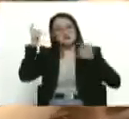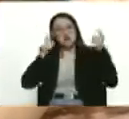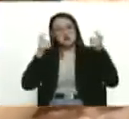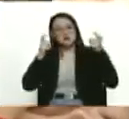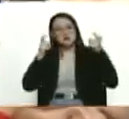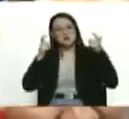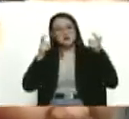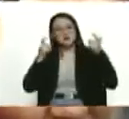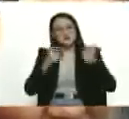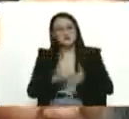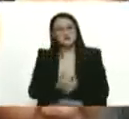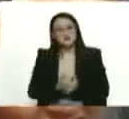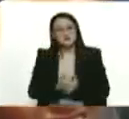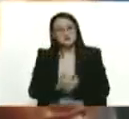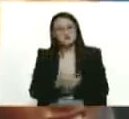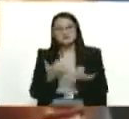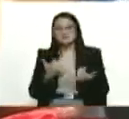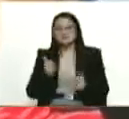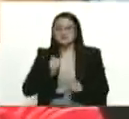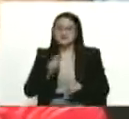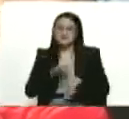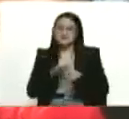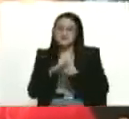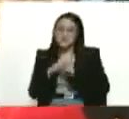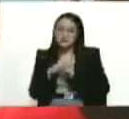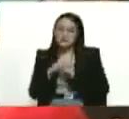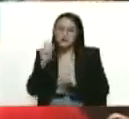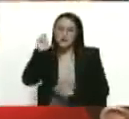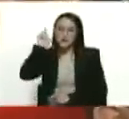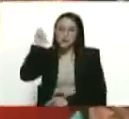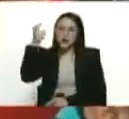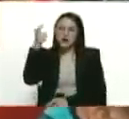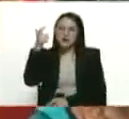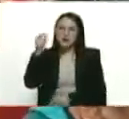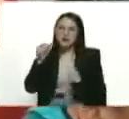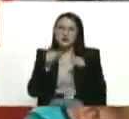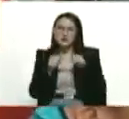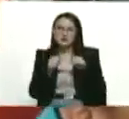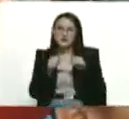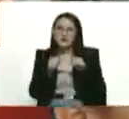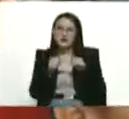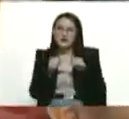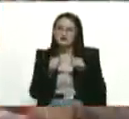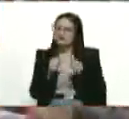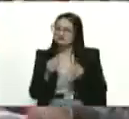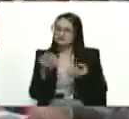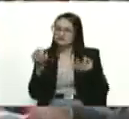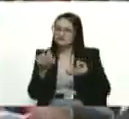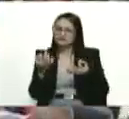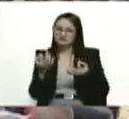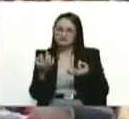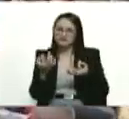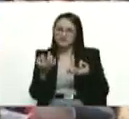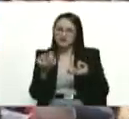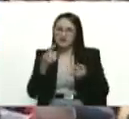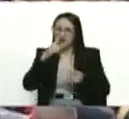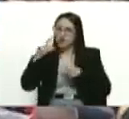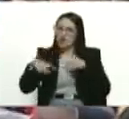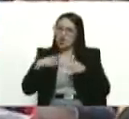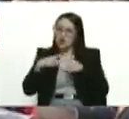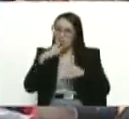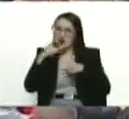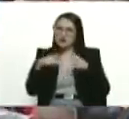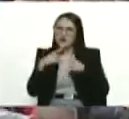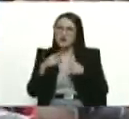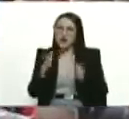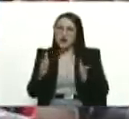eso, ante cualquier circunstancia, Guárico será y seguirá invicto. Aquí en todos los años ha ganado la